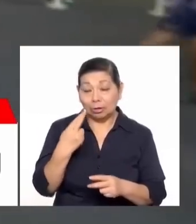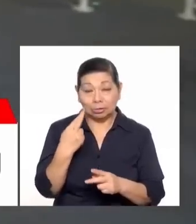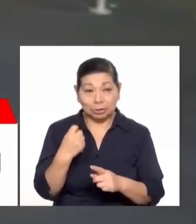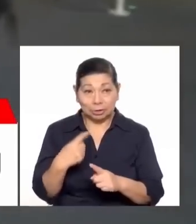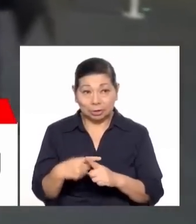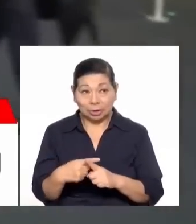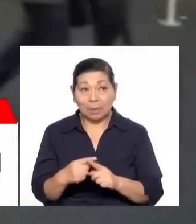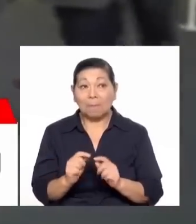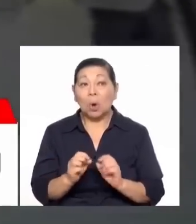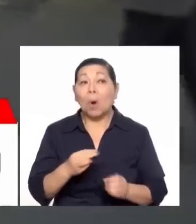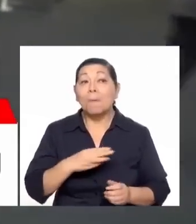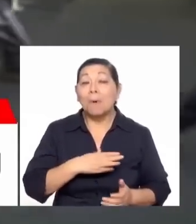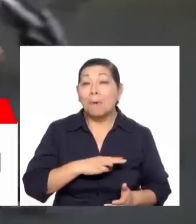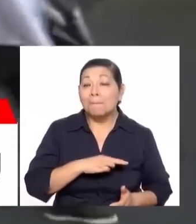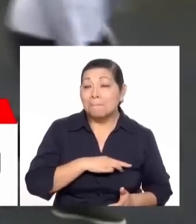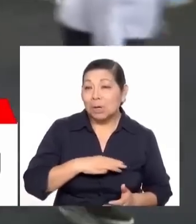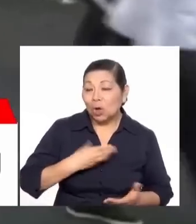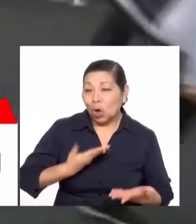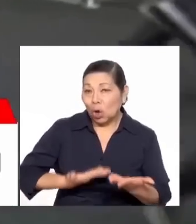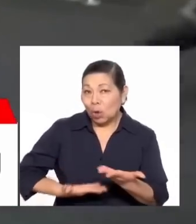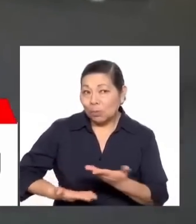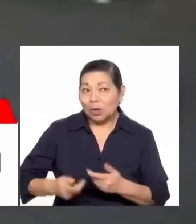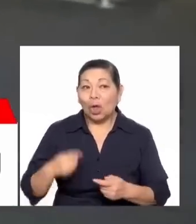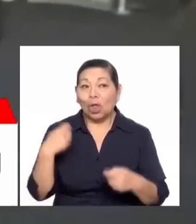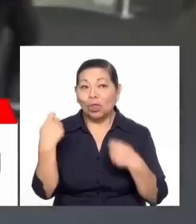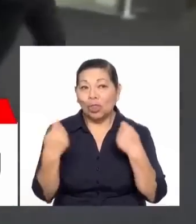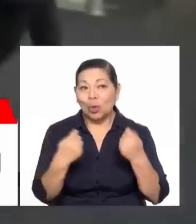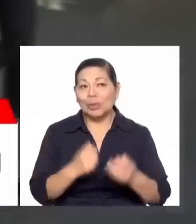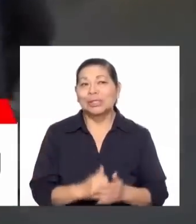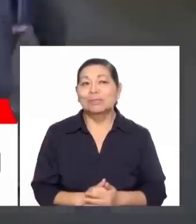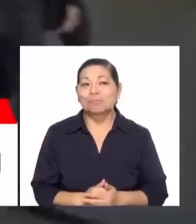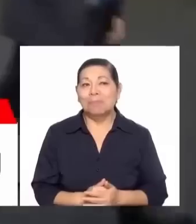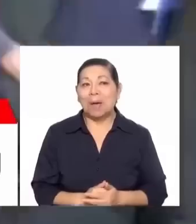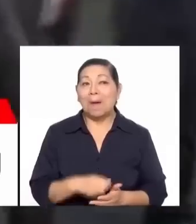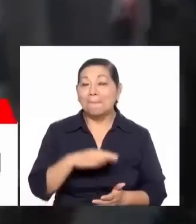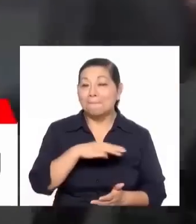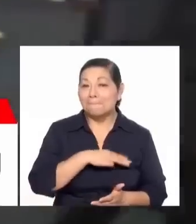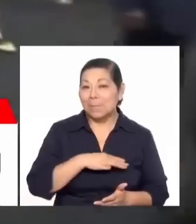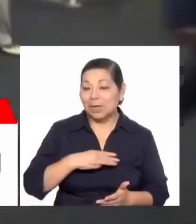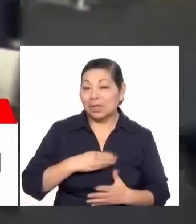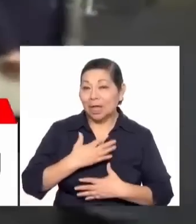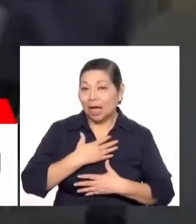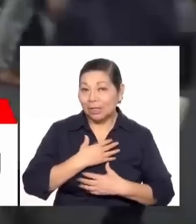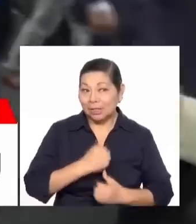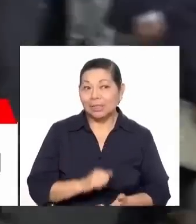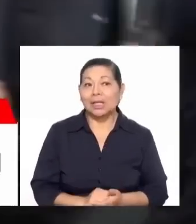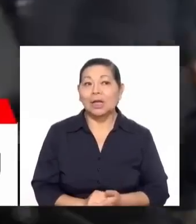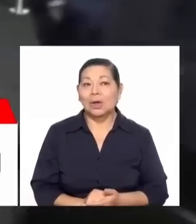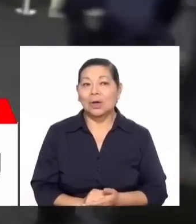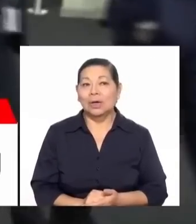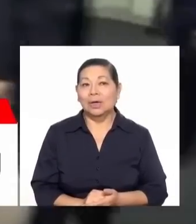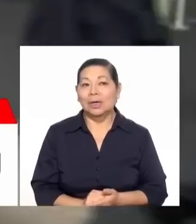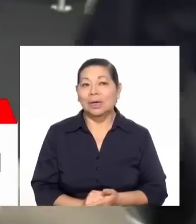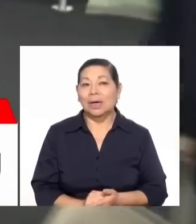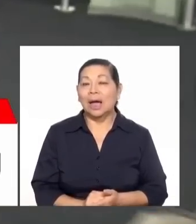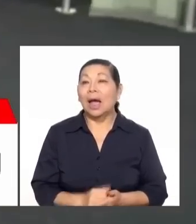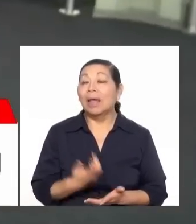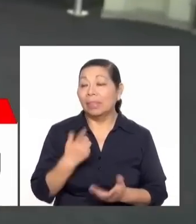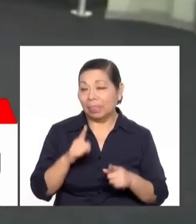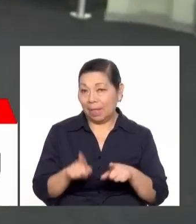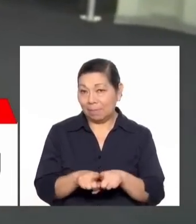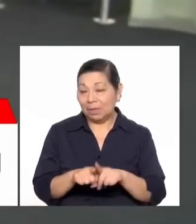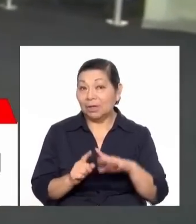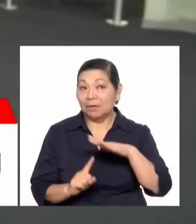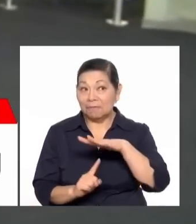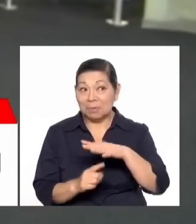Exteriores, como el ministro de Comercio Exterior y Turismo, la ministra de Salud y la ministra del ministro de Salud y la ministra del Ambiente. Ya